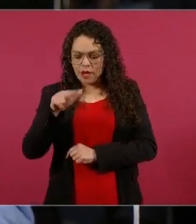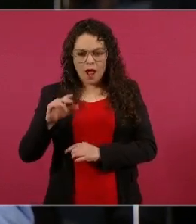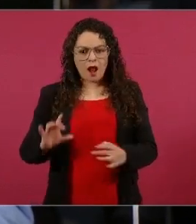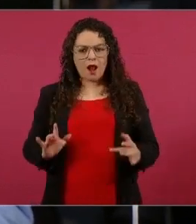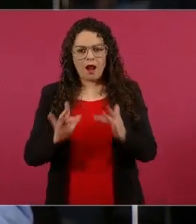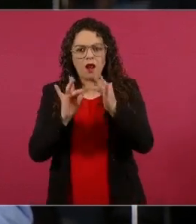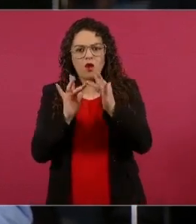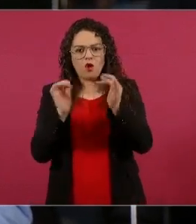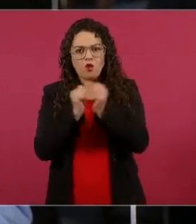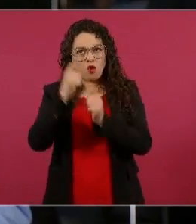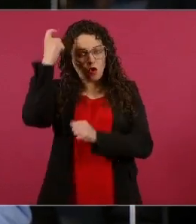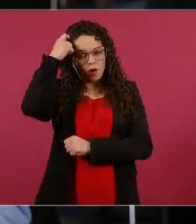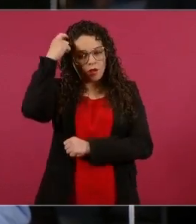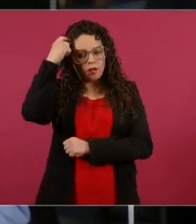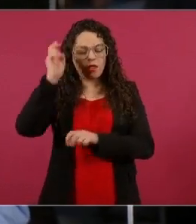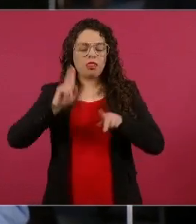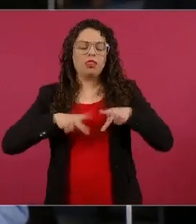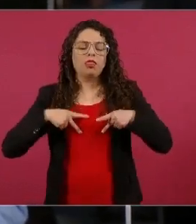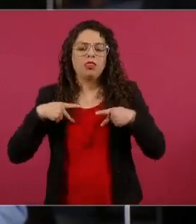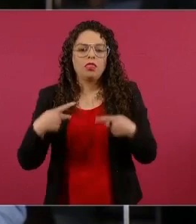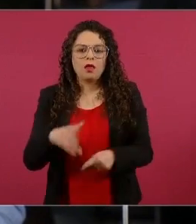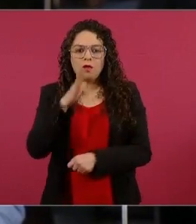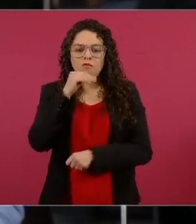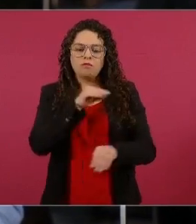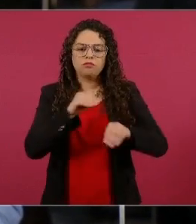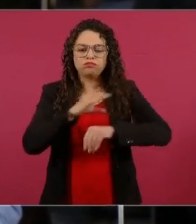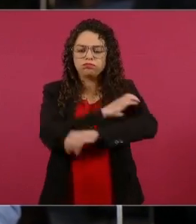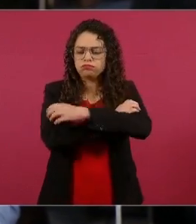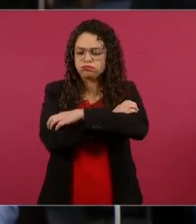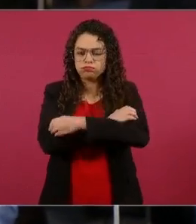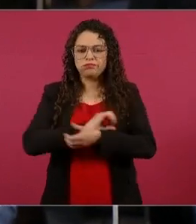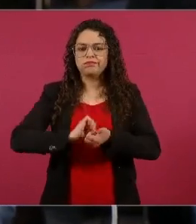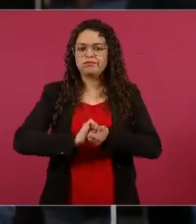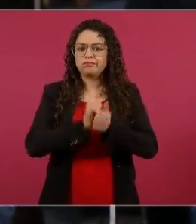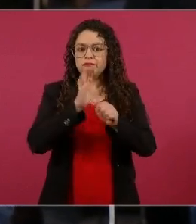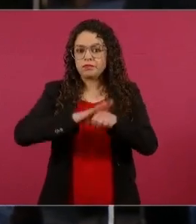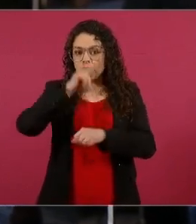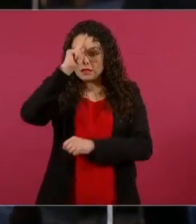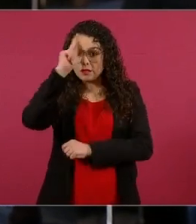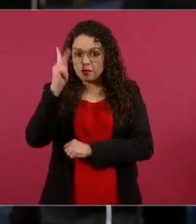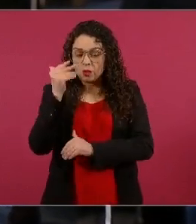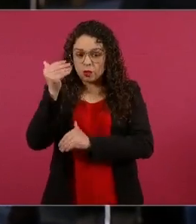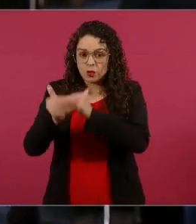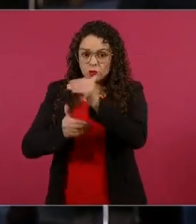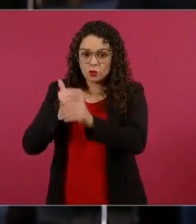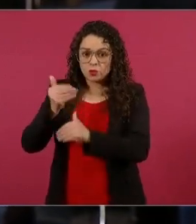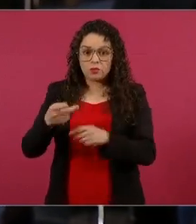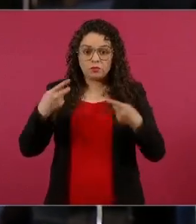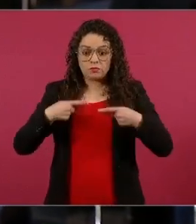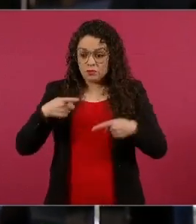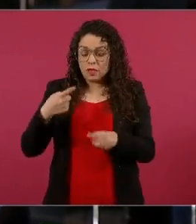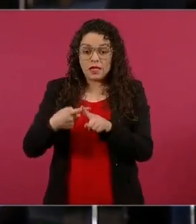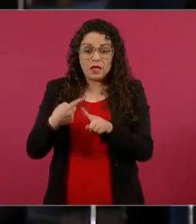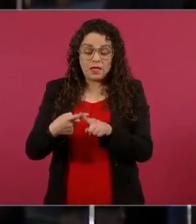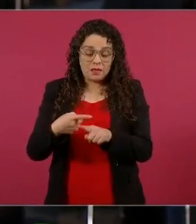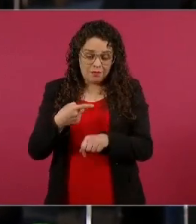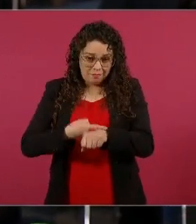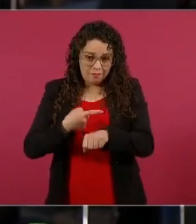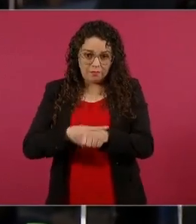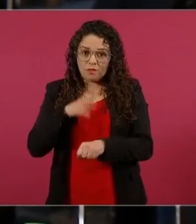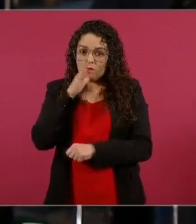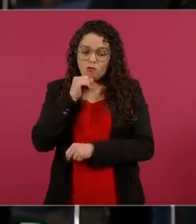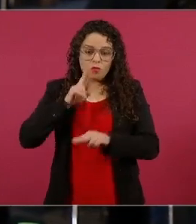ella provoca atrofia y debilidad muscular progresiva impidiendo que quien lo padece no pueda gatear caminar sentarse